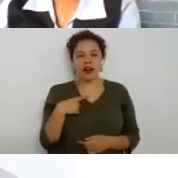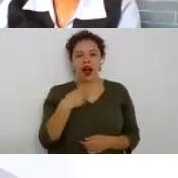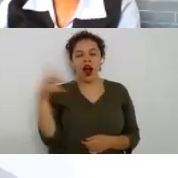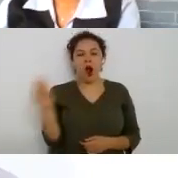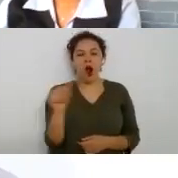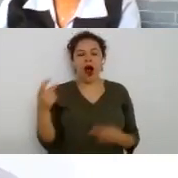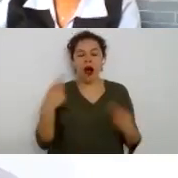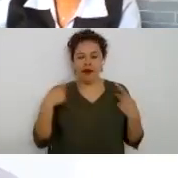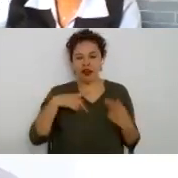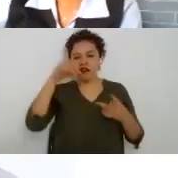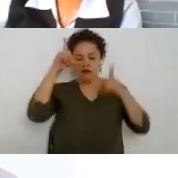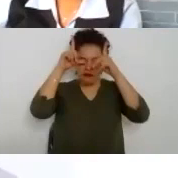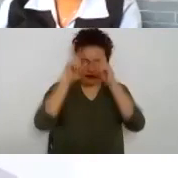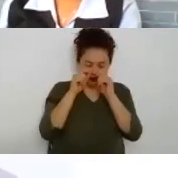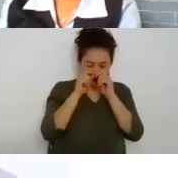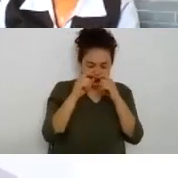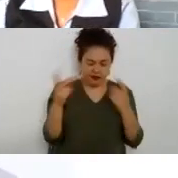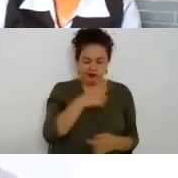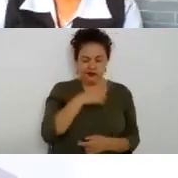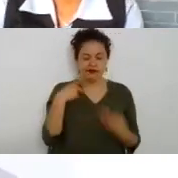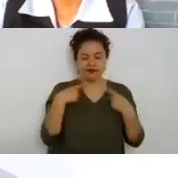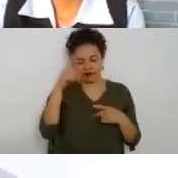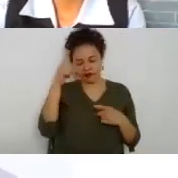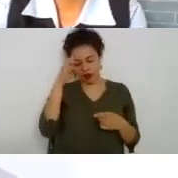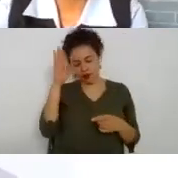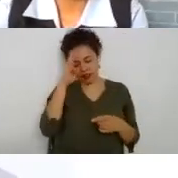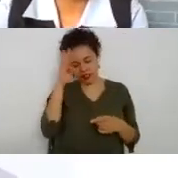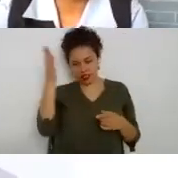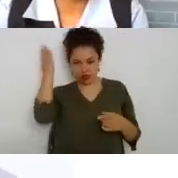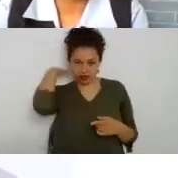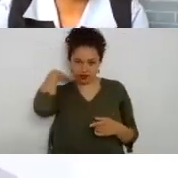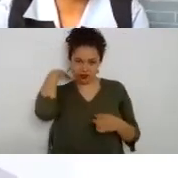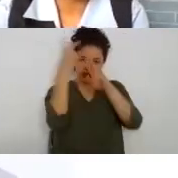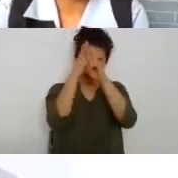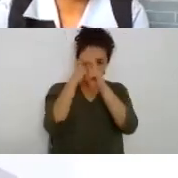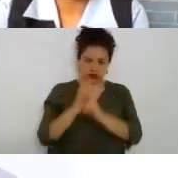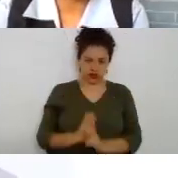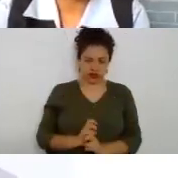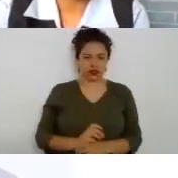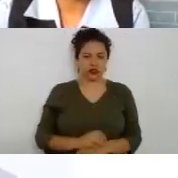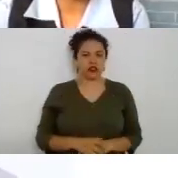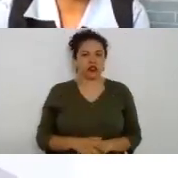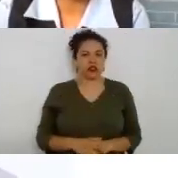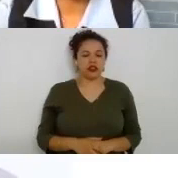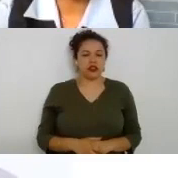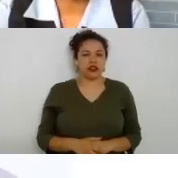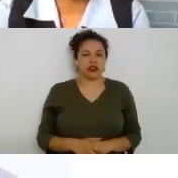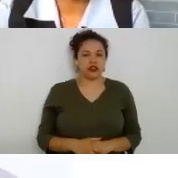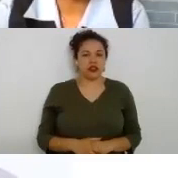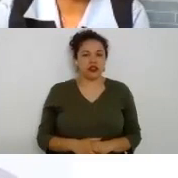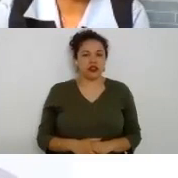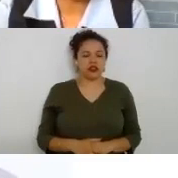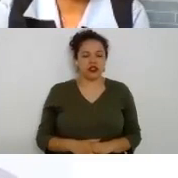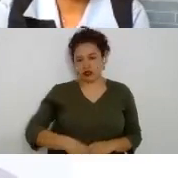todo. Tendríamos que considerar que la víctima podría tener una lesión en la columna vertical. ¿Ok? Entonces, ¿qué podemos ver aquí en la